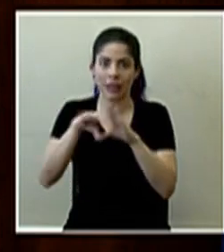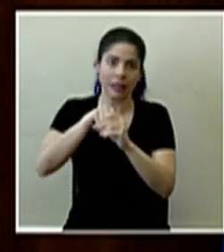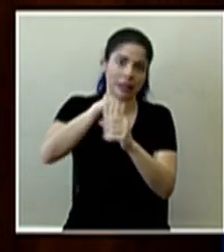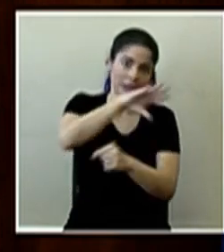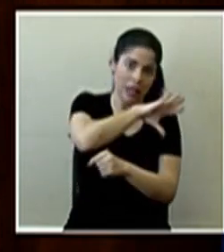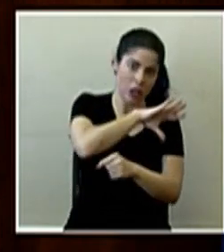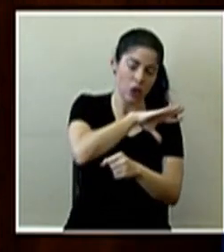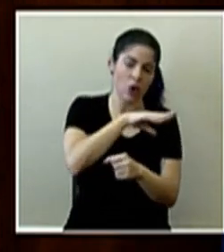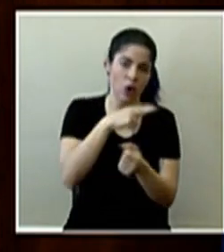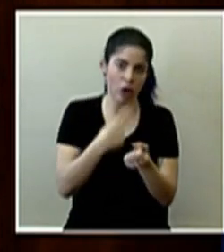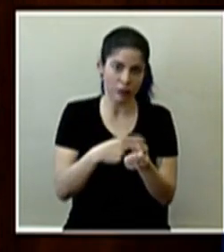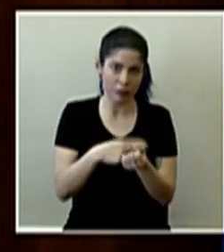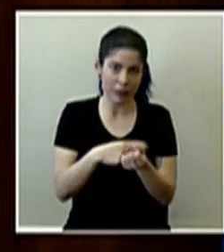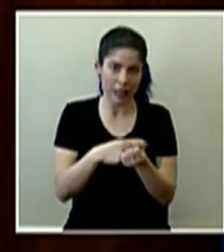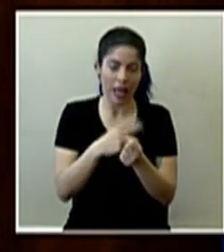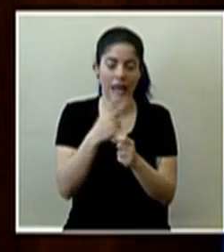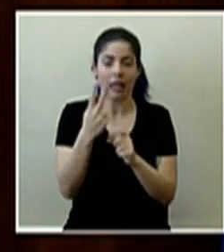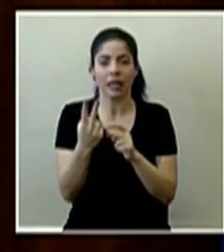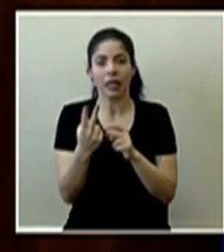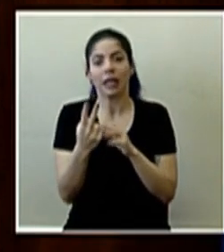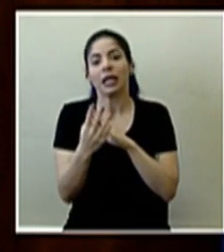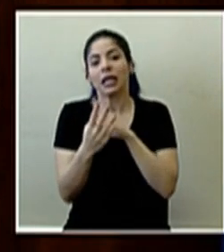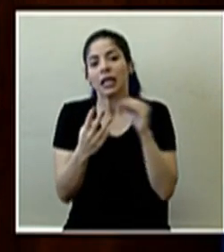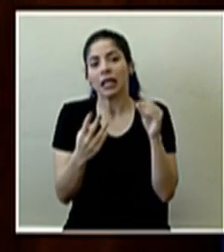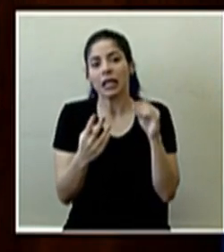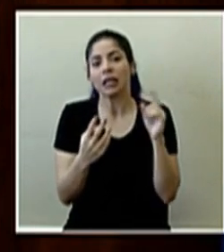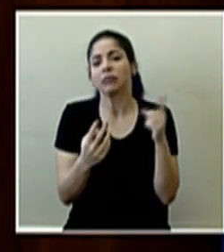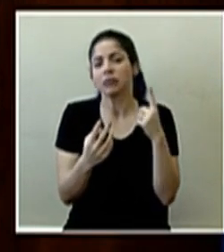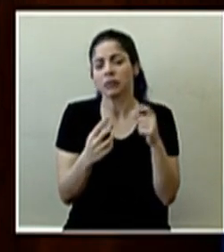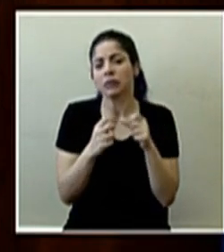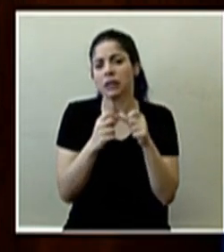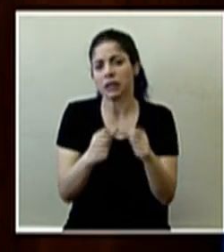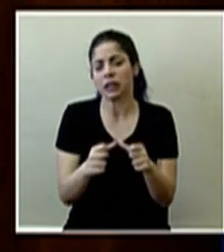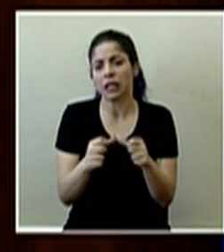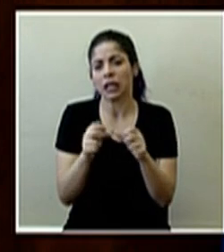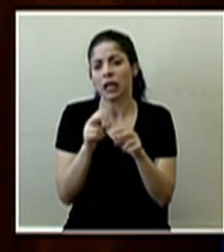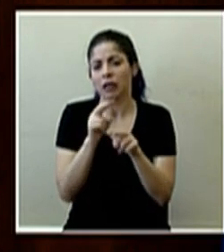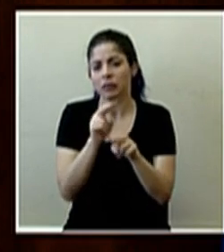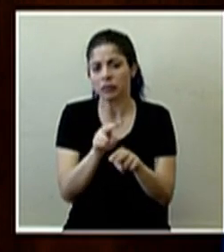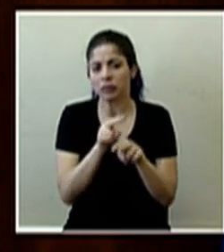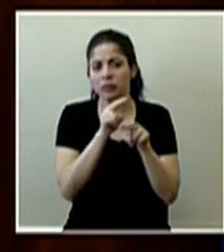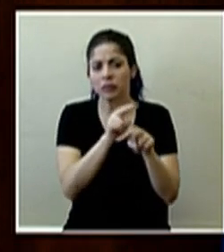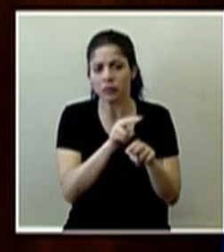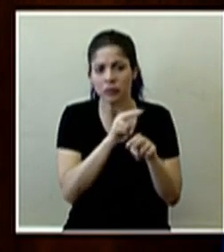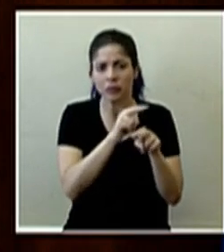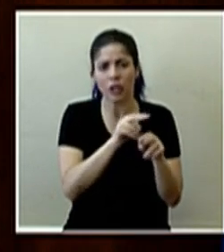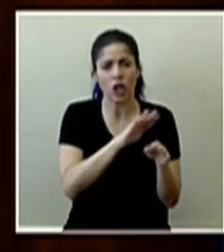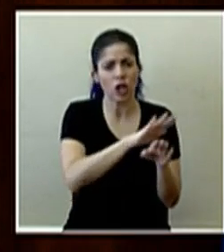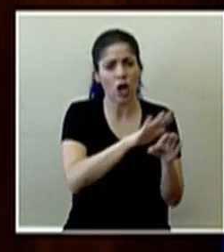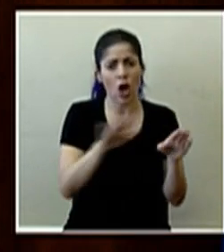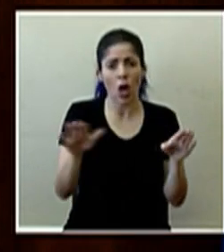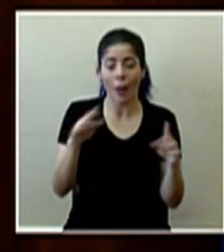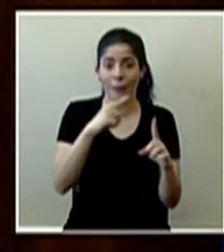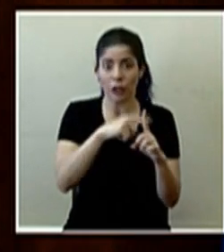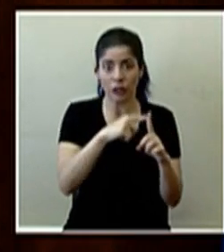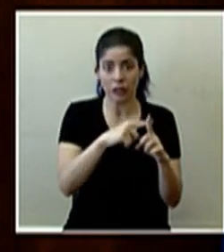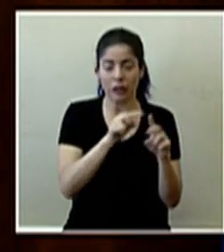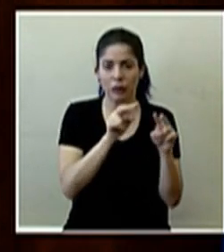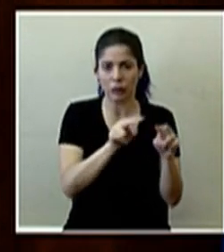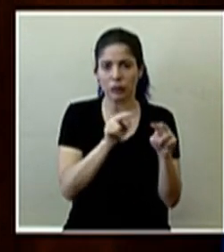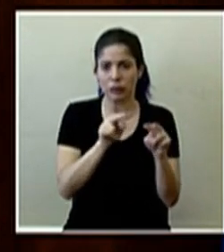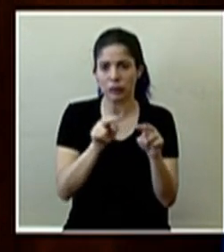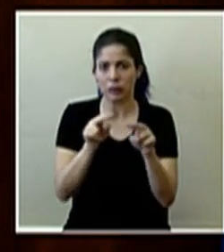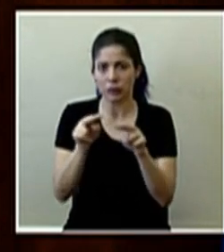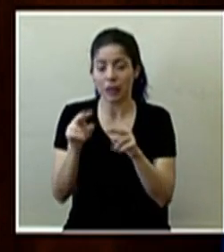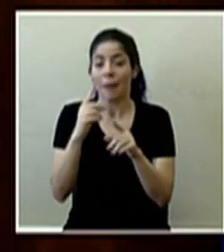hospital y, bueno, siempre estamos monitoreando el estado de todos los positivos y de